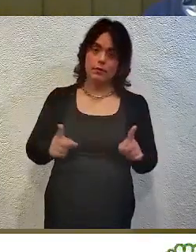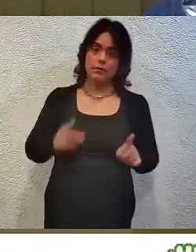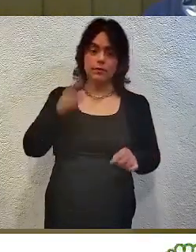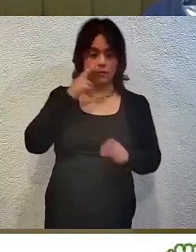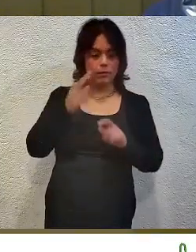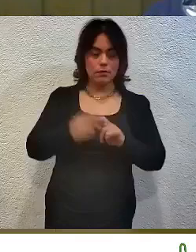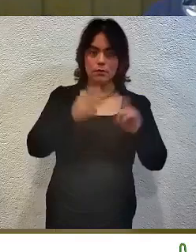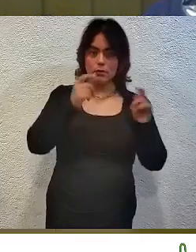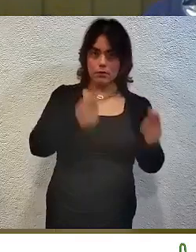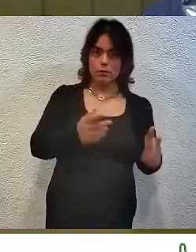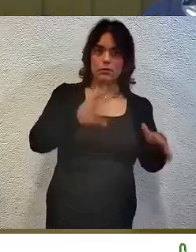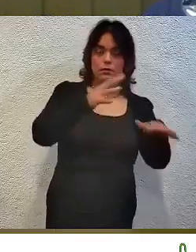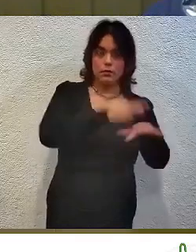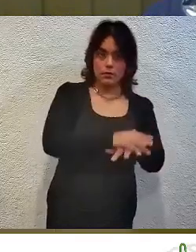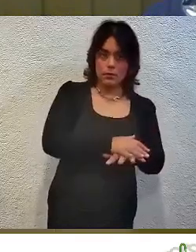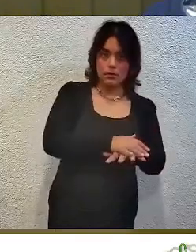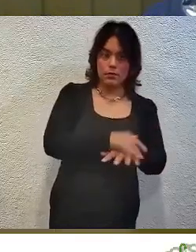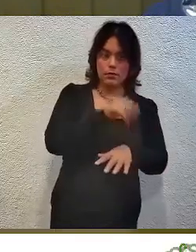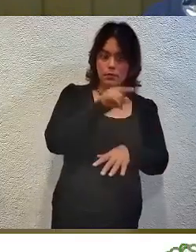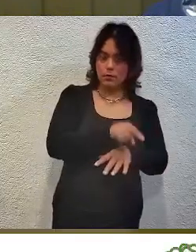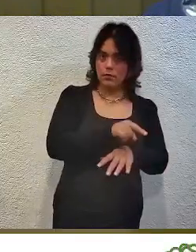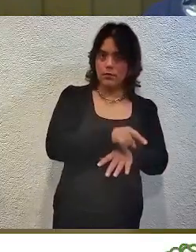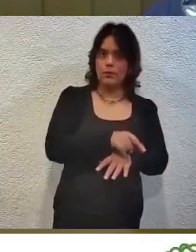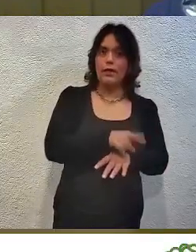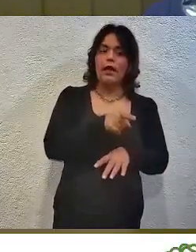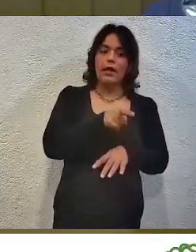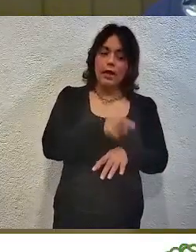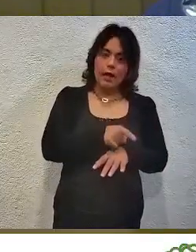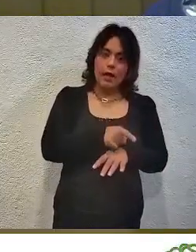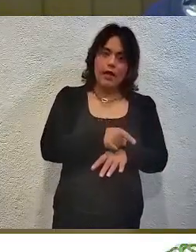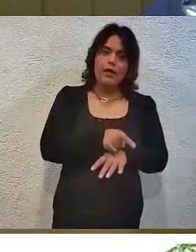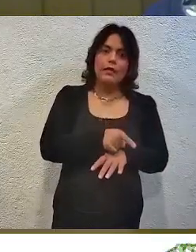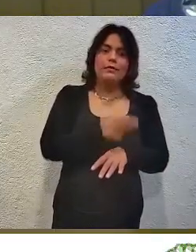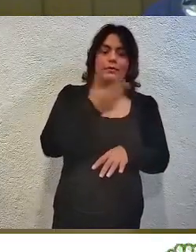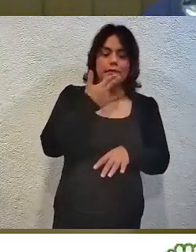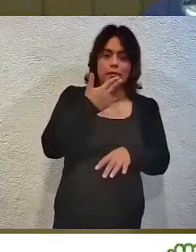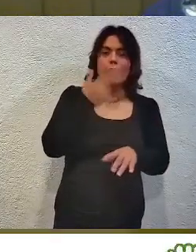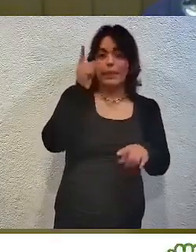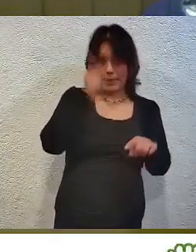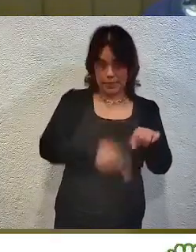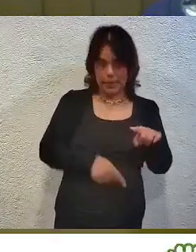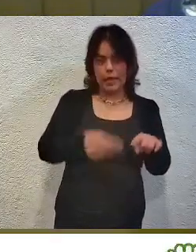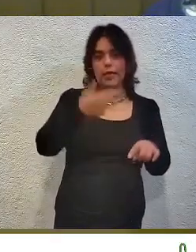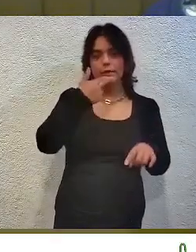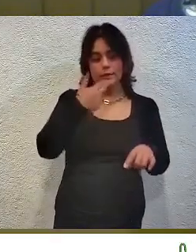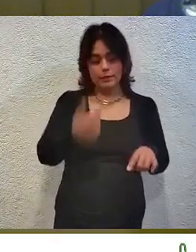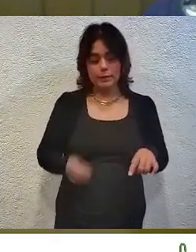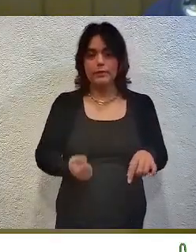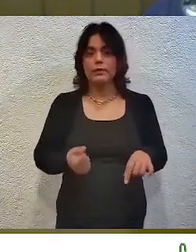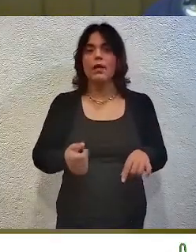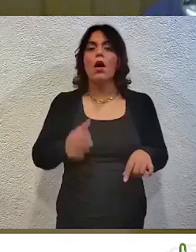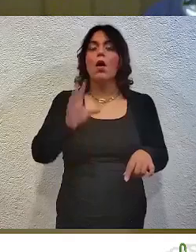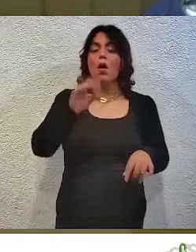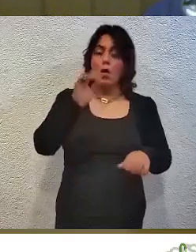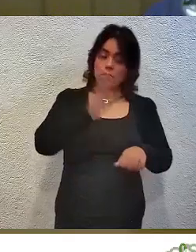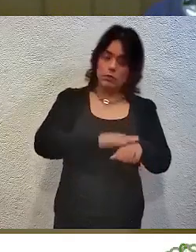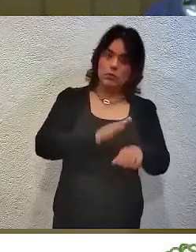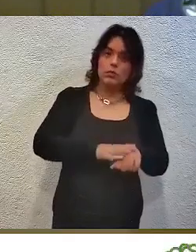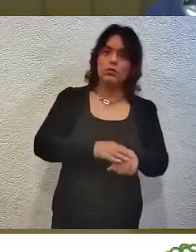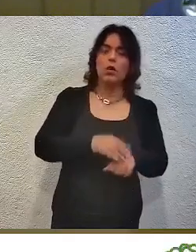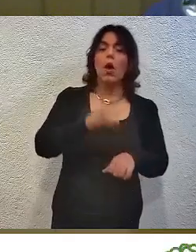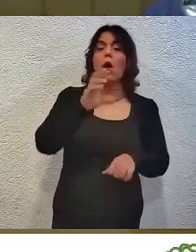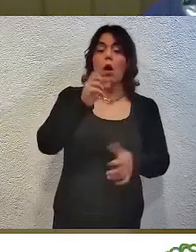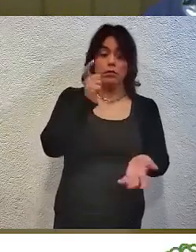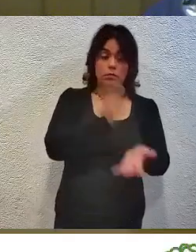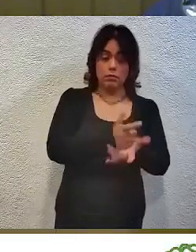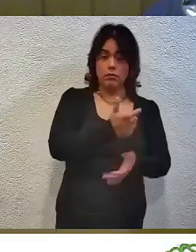administrativa puede llegar a amonestar, a inhabilitar, puede llegar a multar,